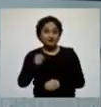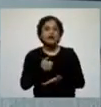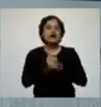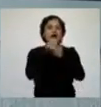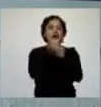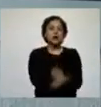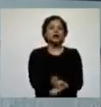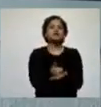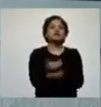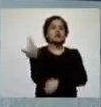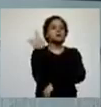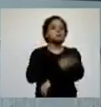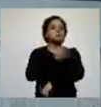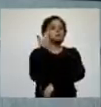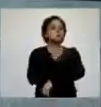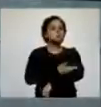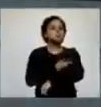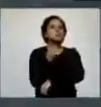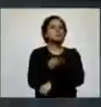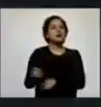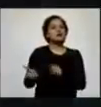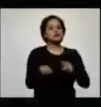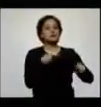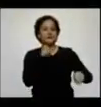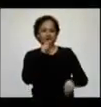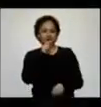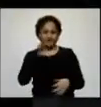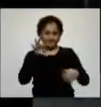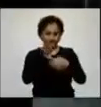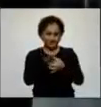pero también con este tinte melódico.